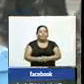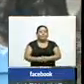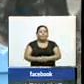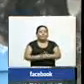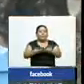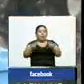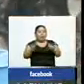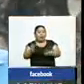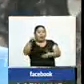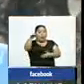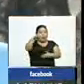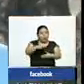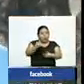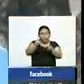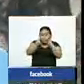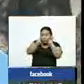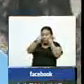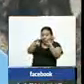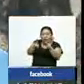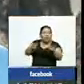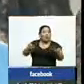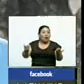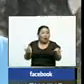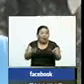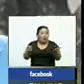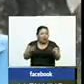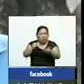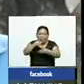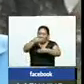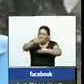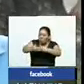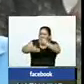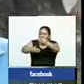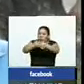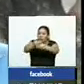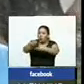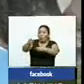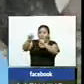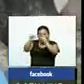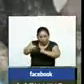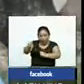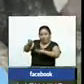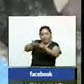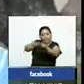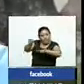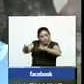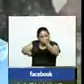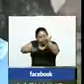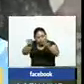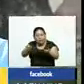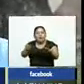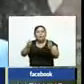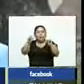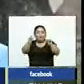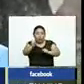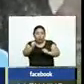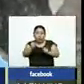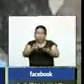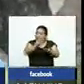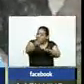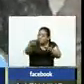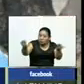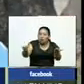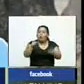A dinamizar esto, a crear todo el proceso de comercialización hasta llegar al consumidor.